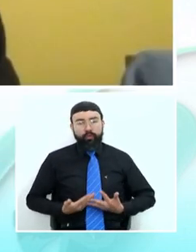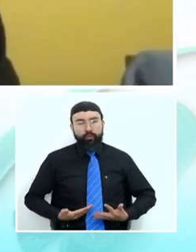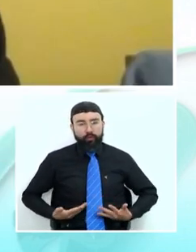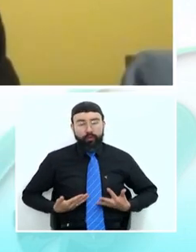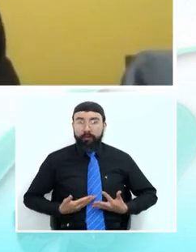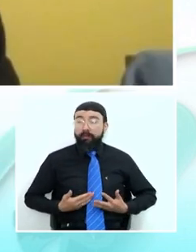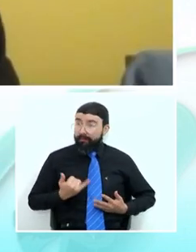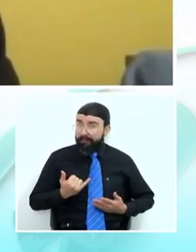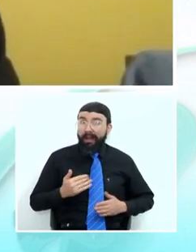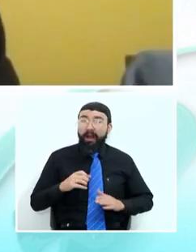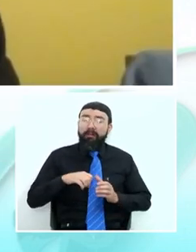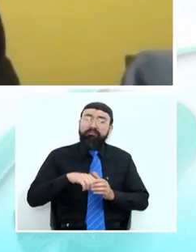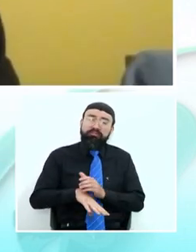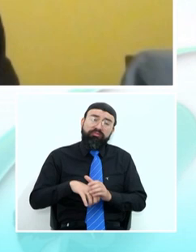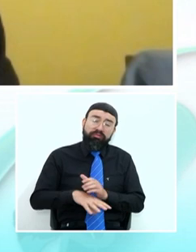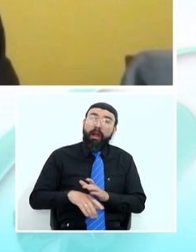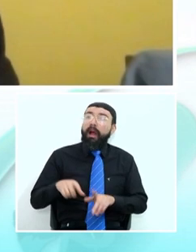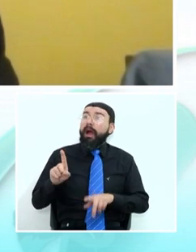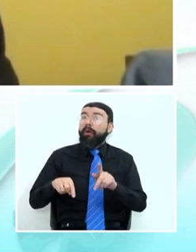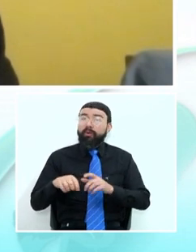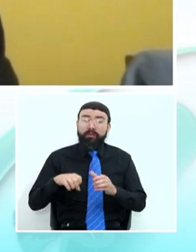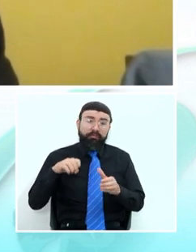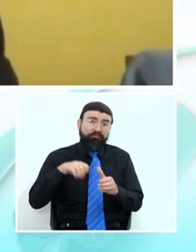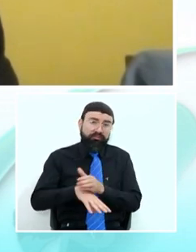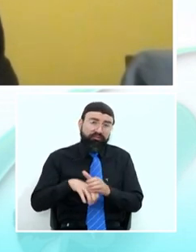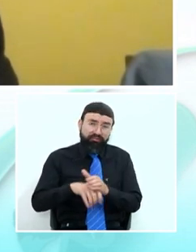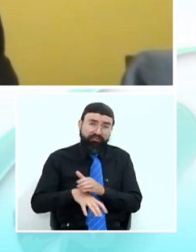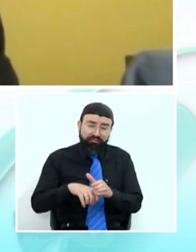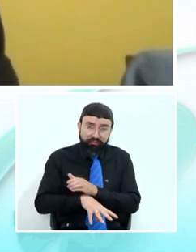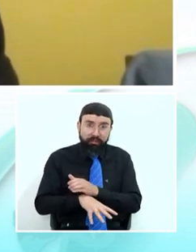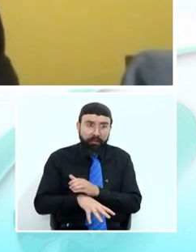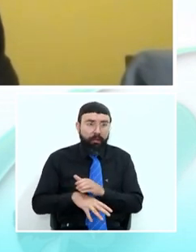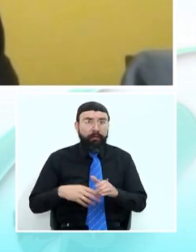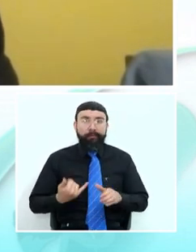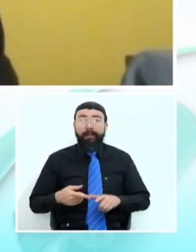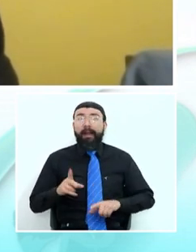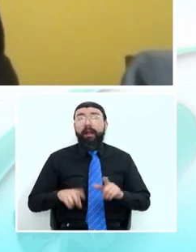de diarrea, para hablar en términos muy coloquiales,